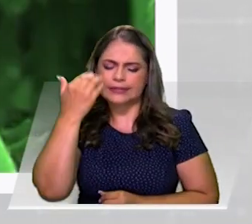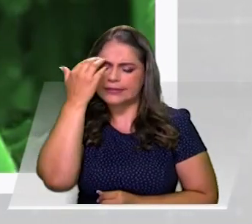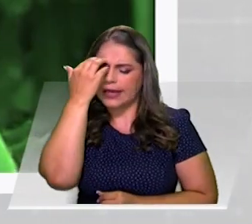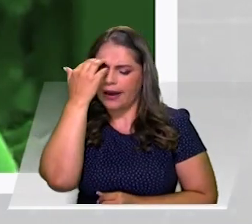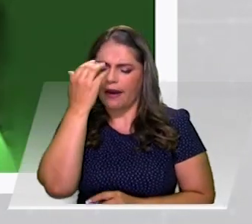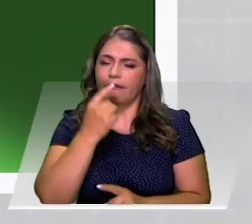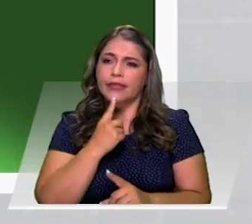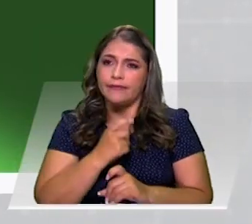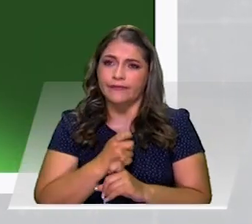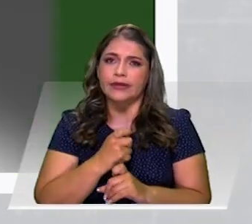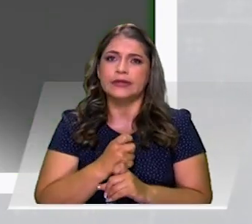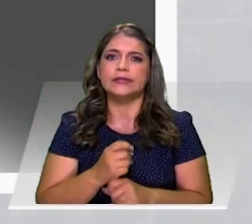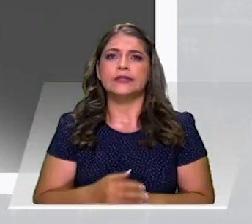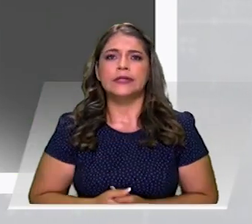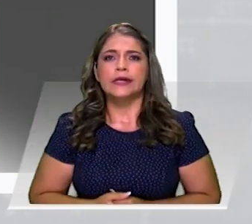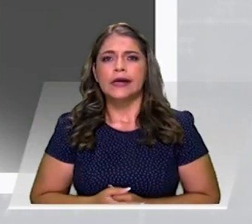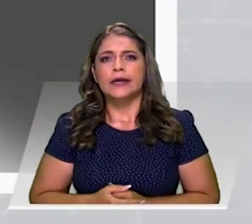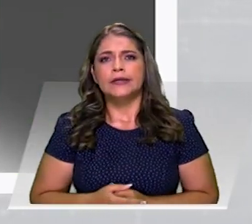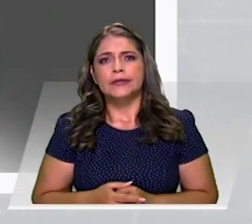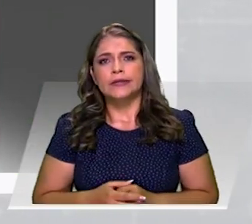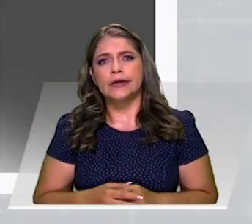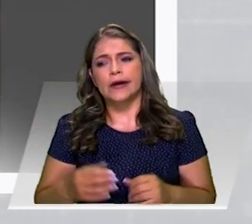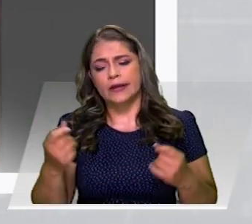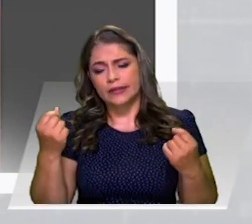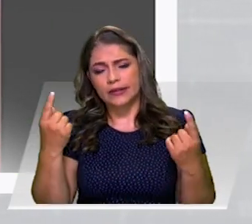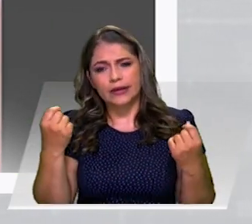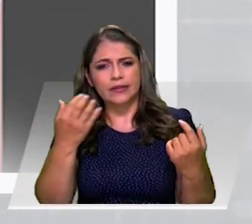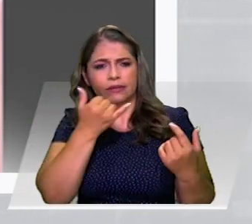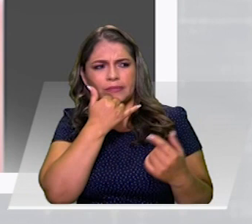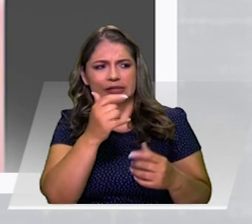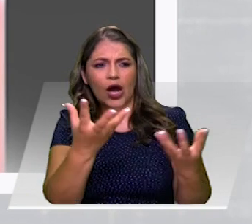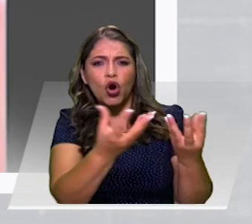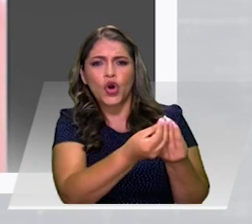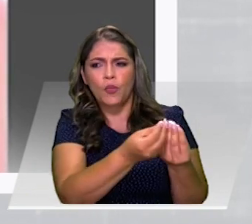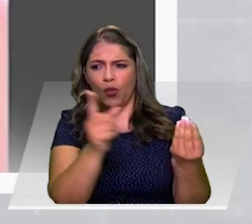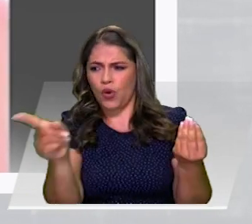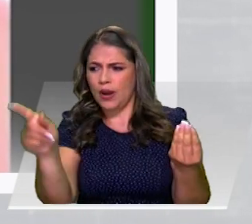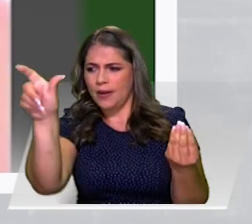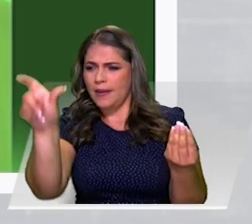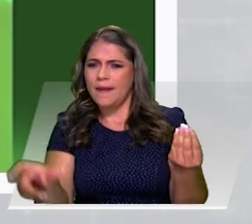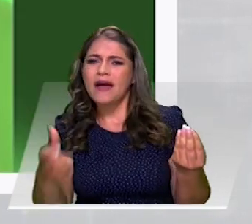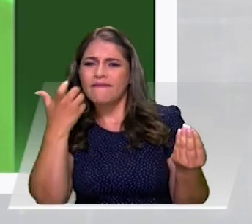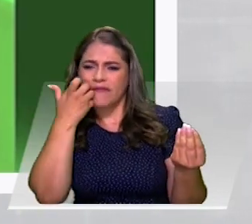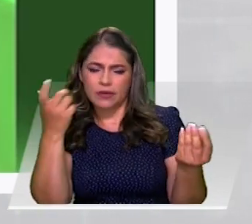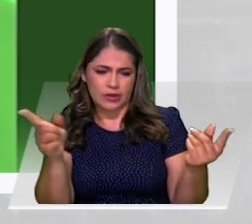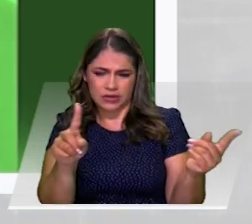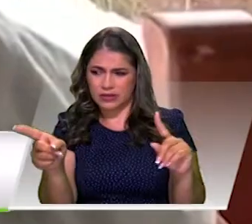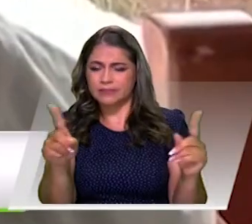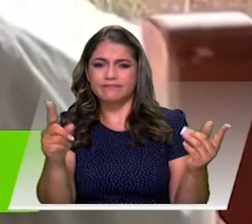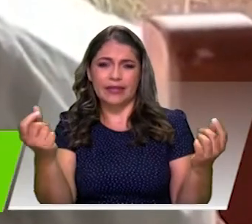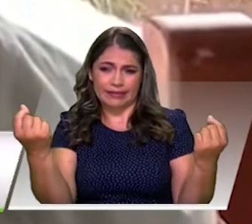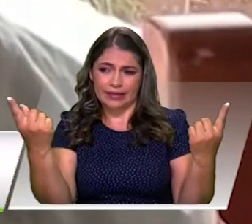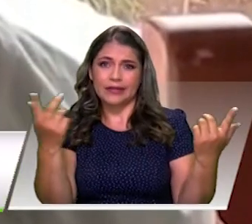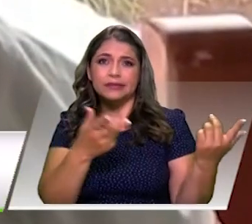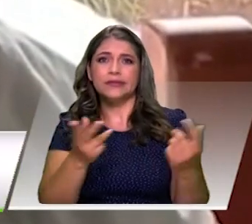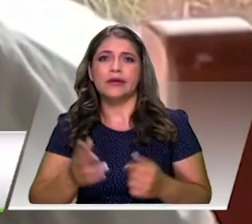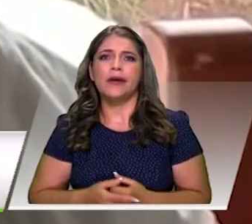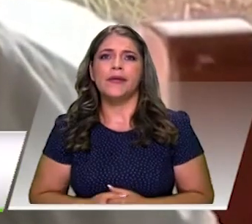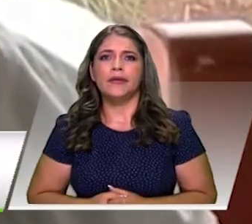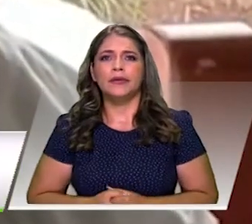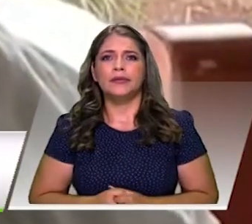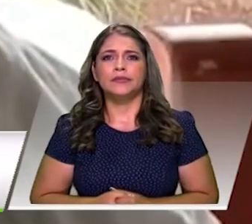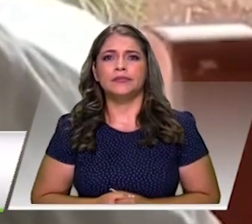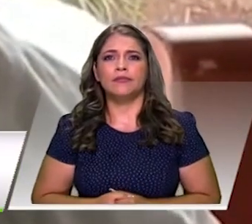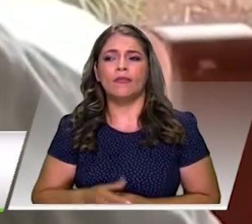su paciente así como los motivos del comité científico de prolongar su tiempo de vida marta está